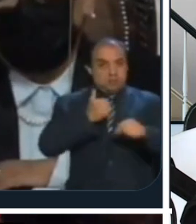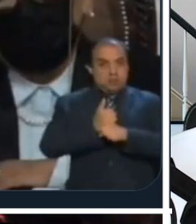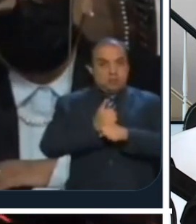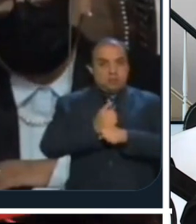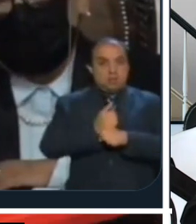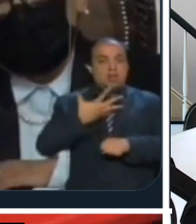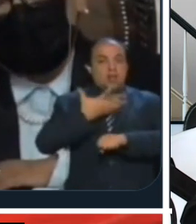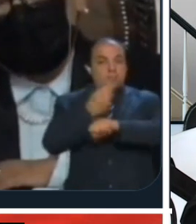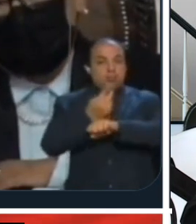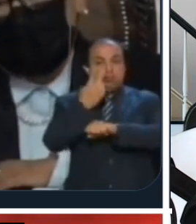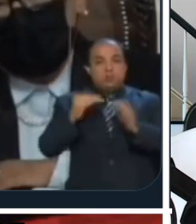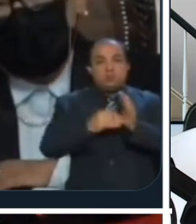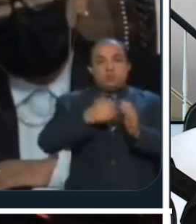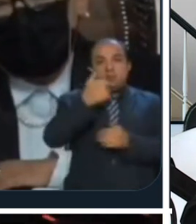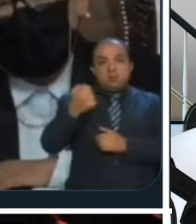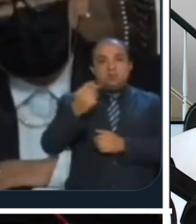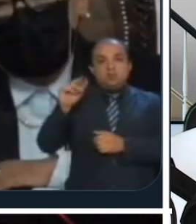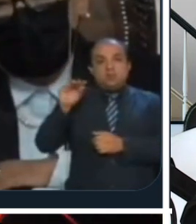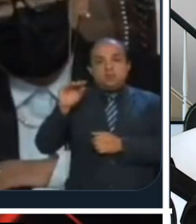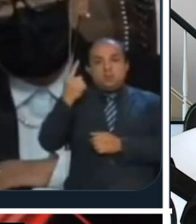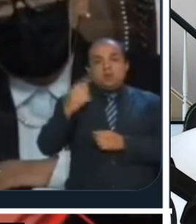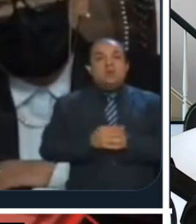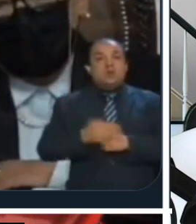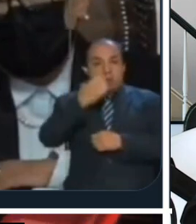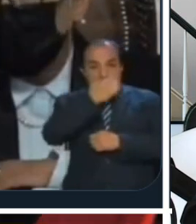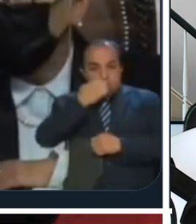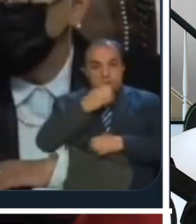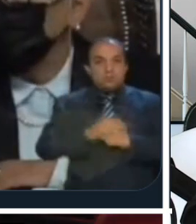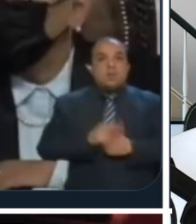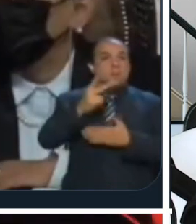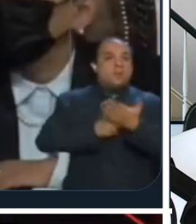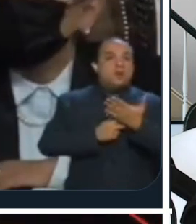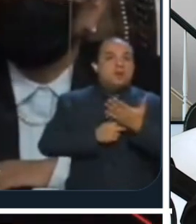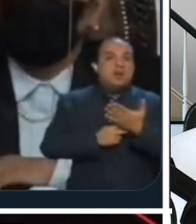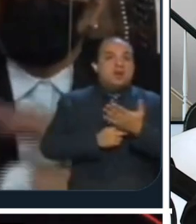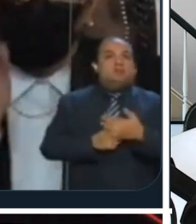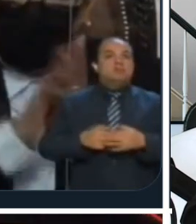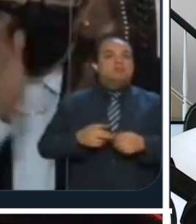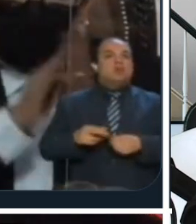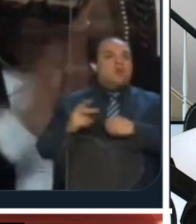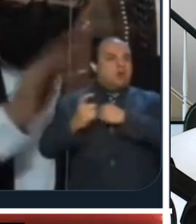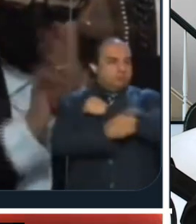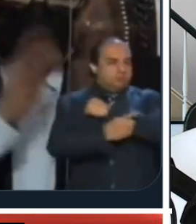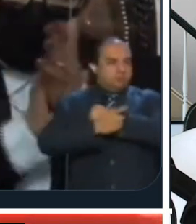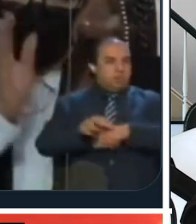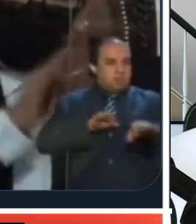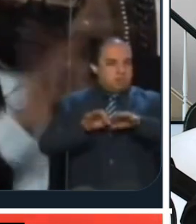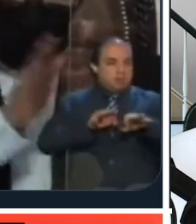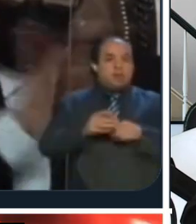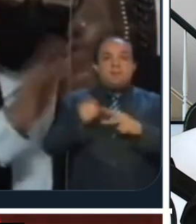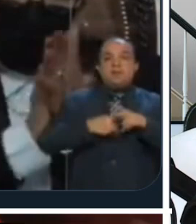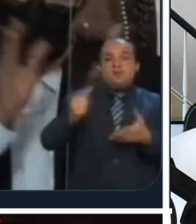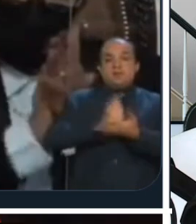de 2.791 planteles educativos. Un programa autogestivo que inició en la ciudad y que hoy es un